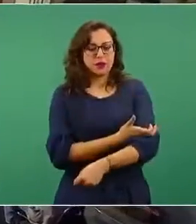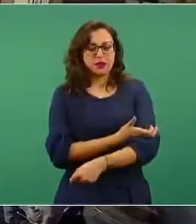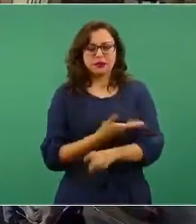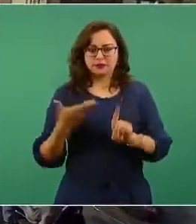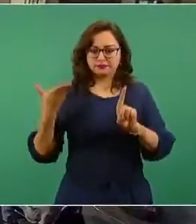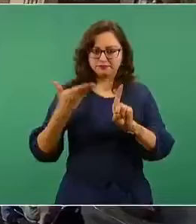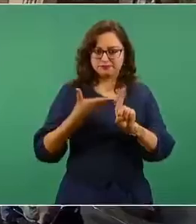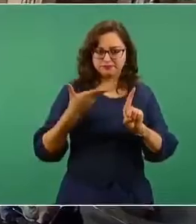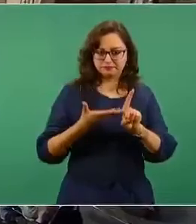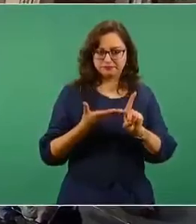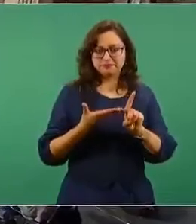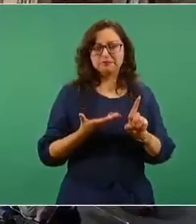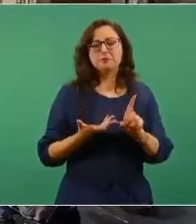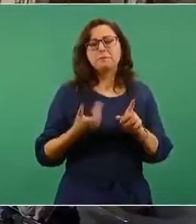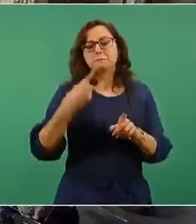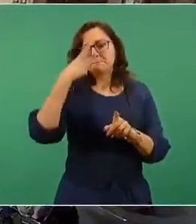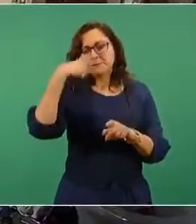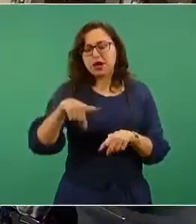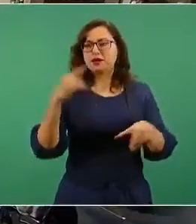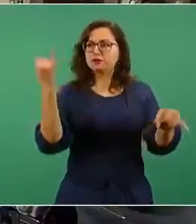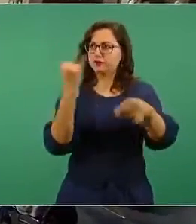informara al pueblo de México,